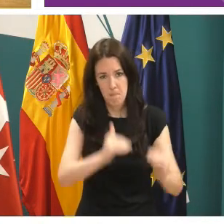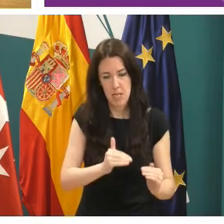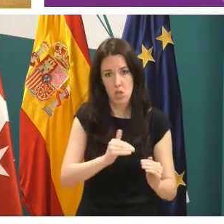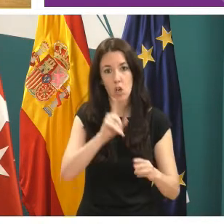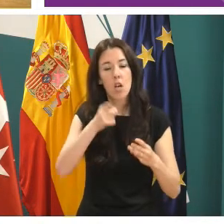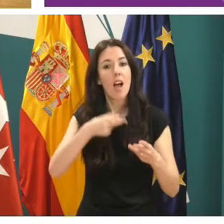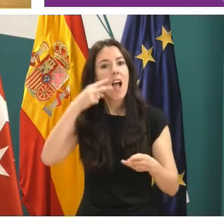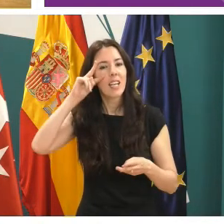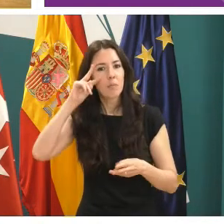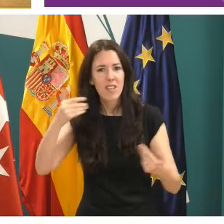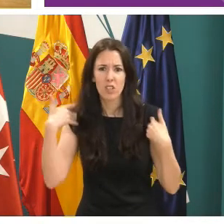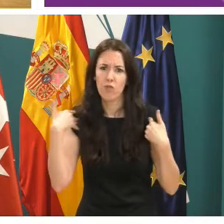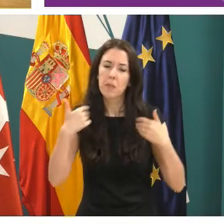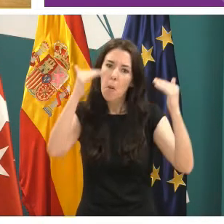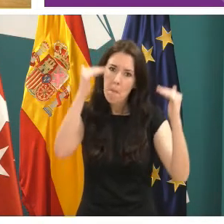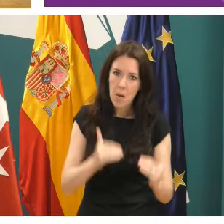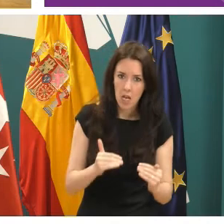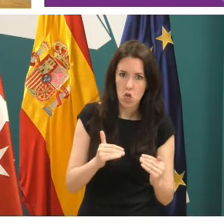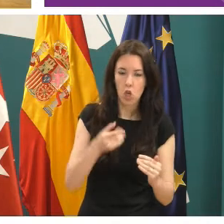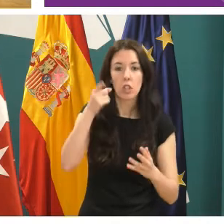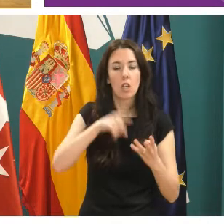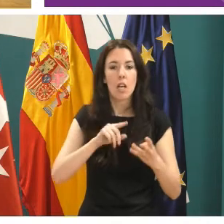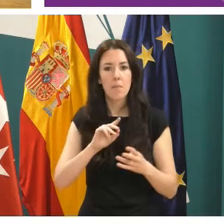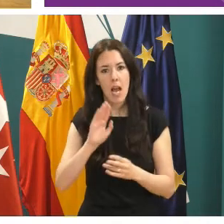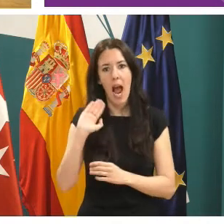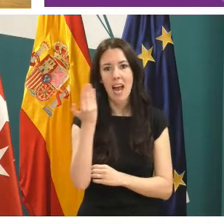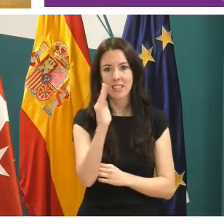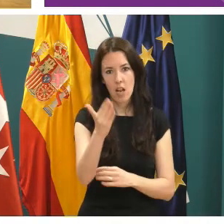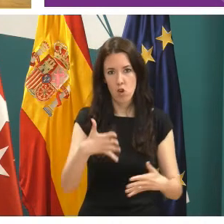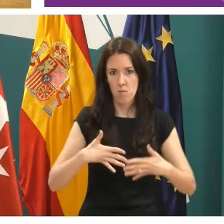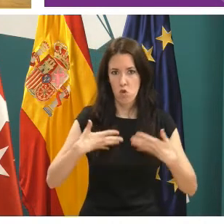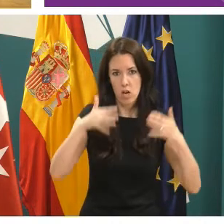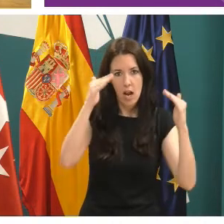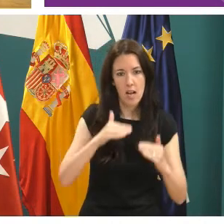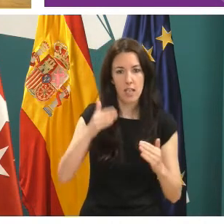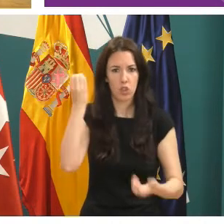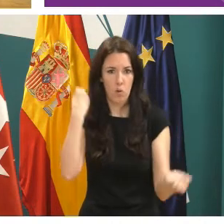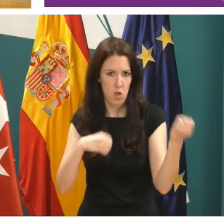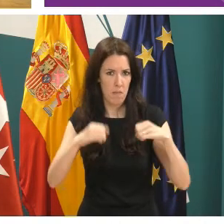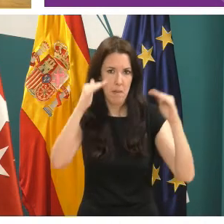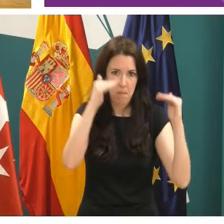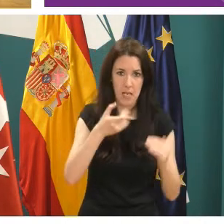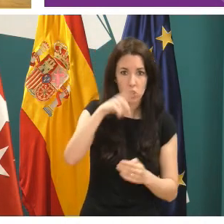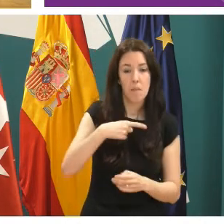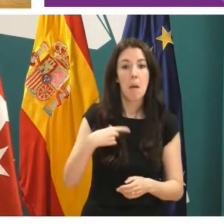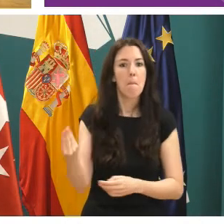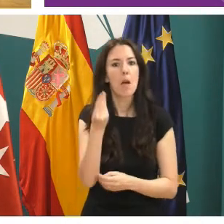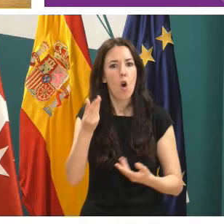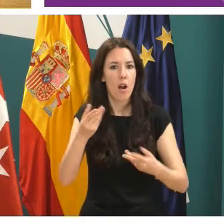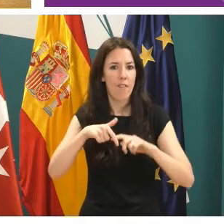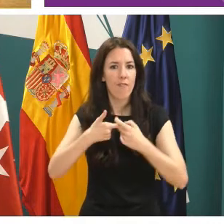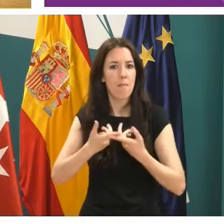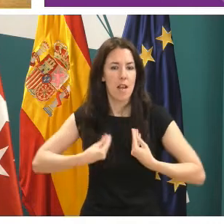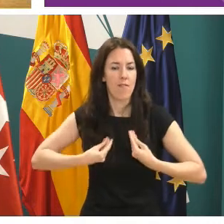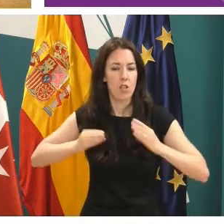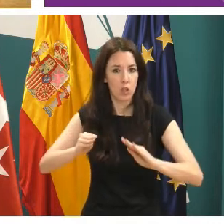experiencia del sufrimiento, reducir las alteraciones emocionales, comportamentales, mejorar la vida de las familias también,